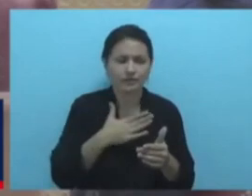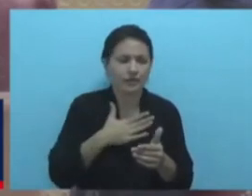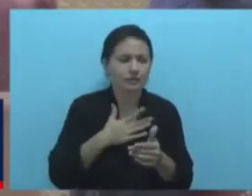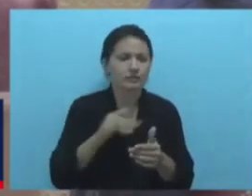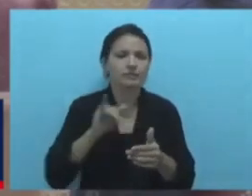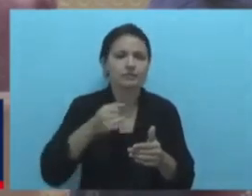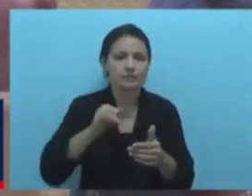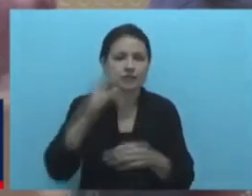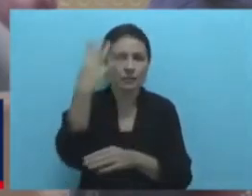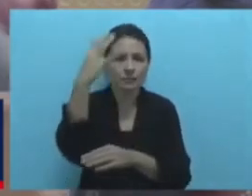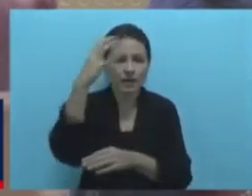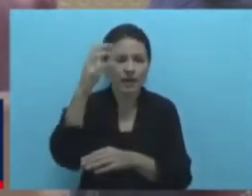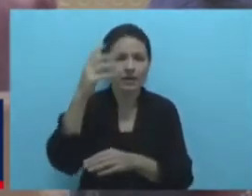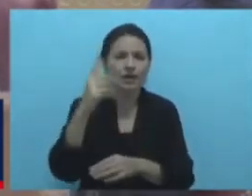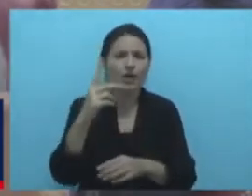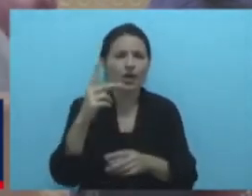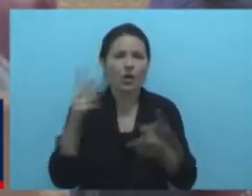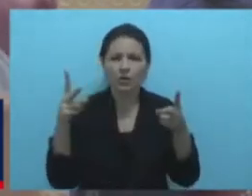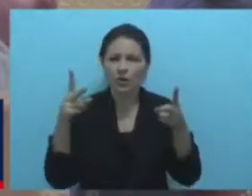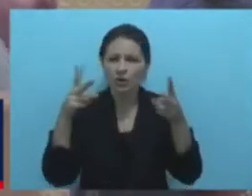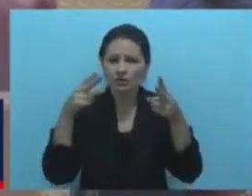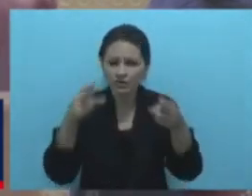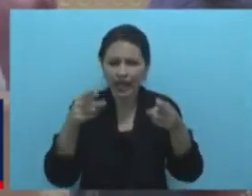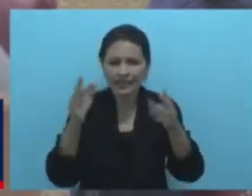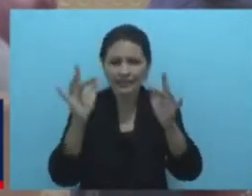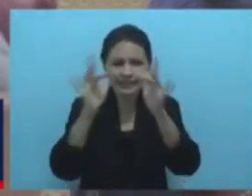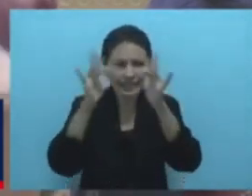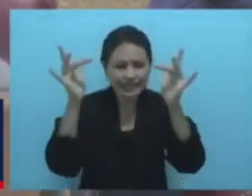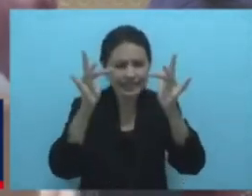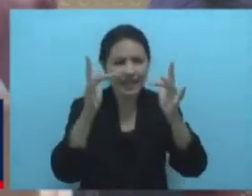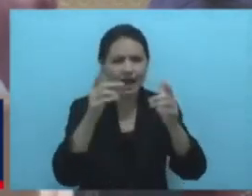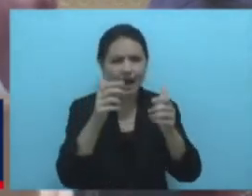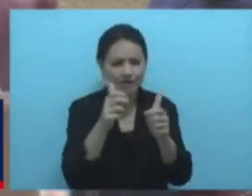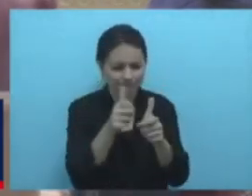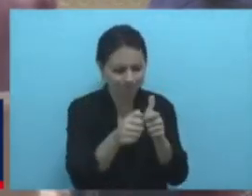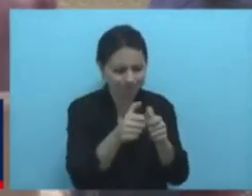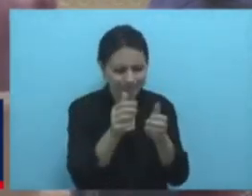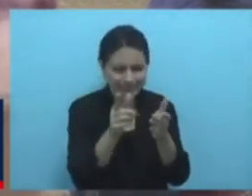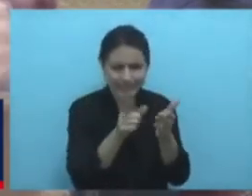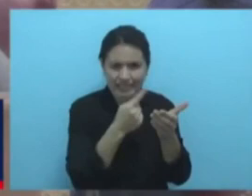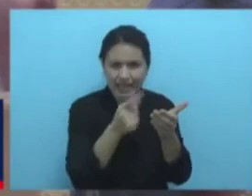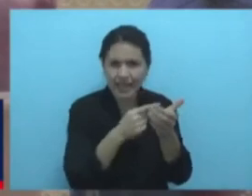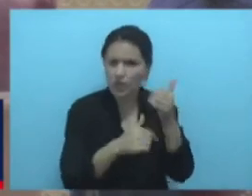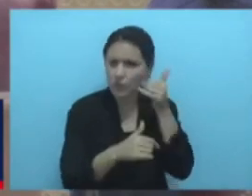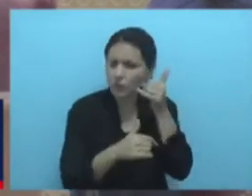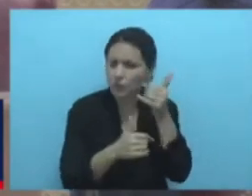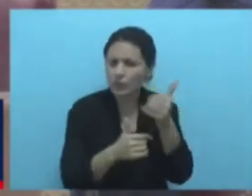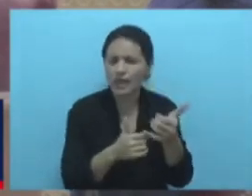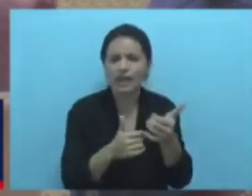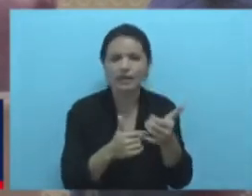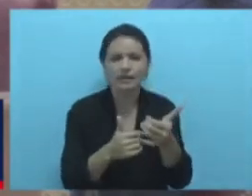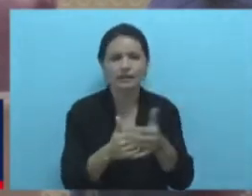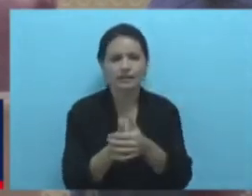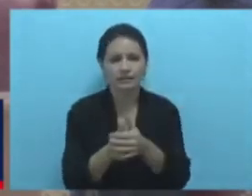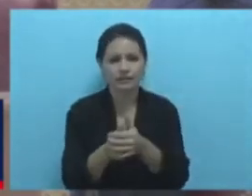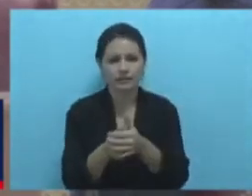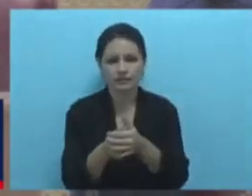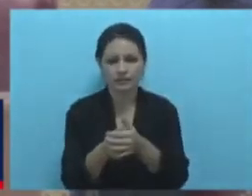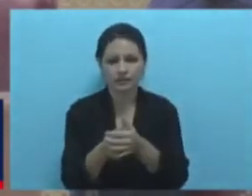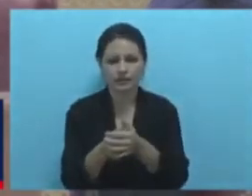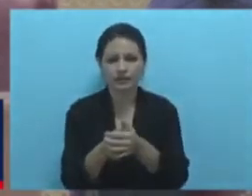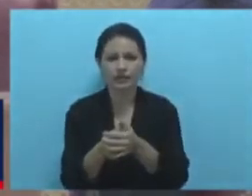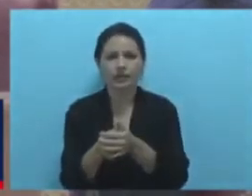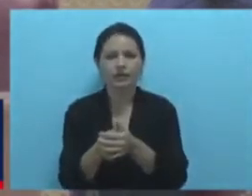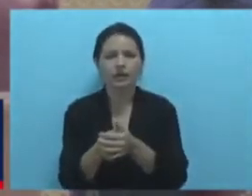de sentido común pero el problema está dentro o está fuera la bandera Cuando entró la bandera había entrado